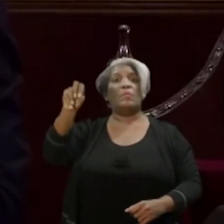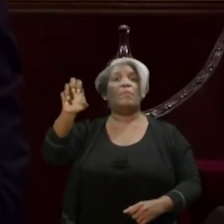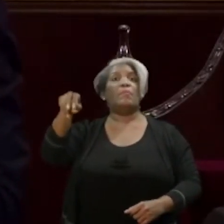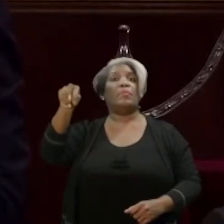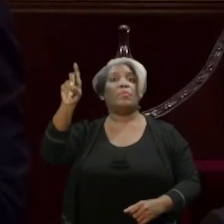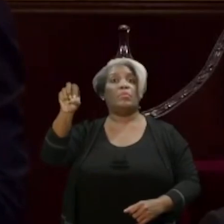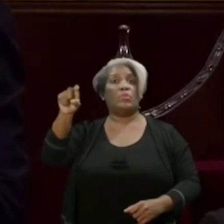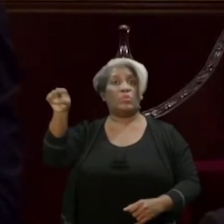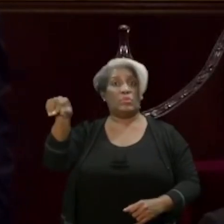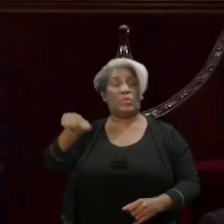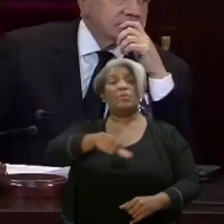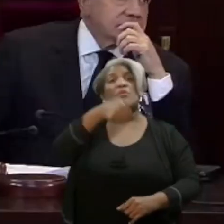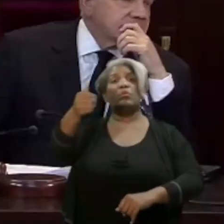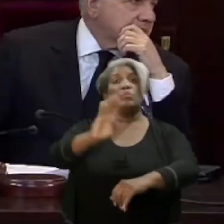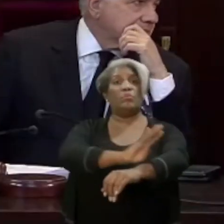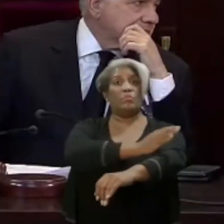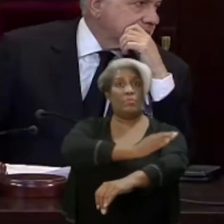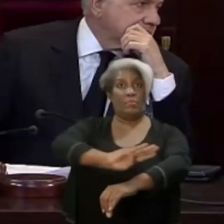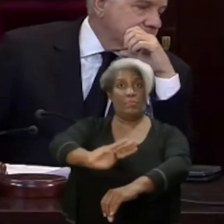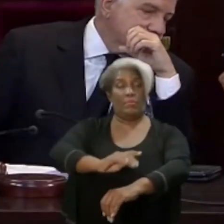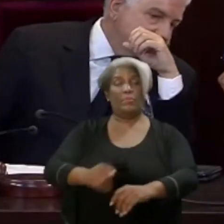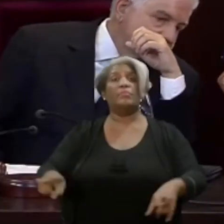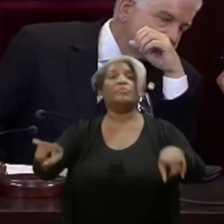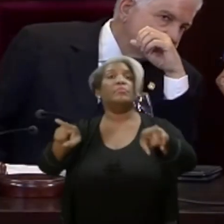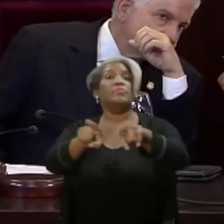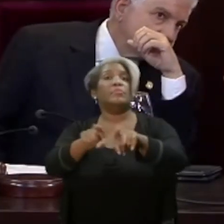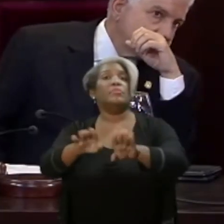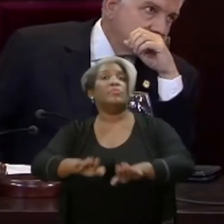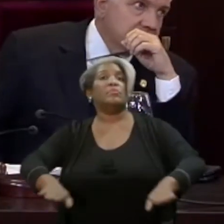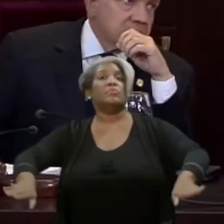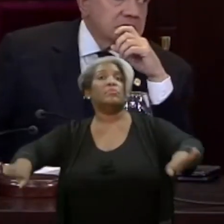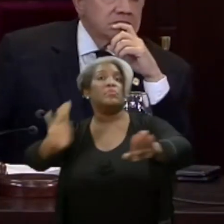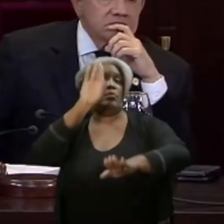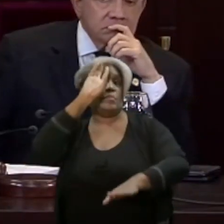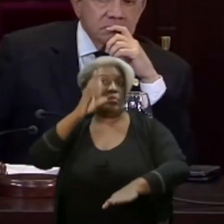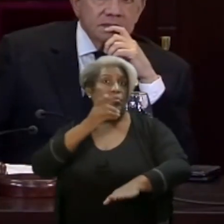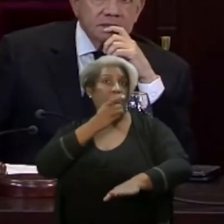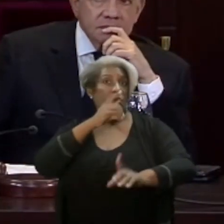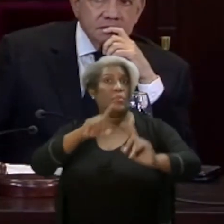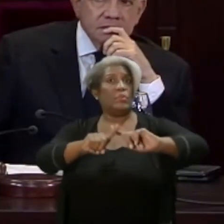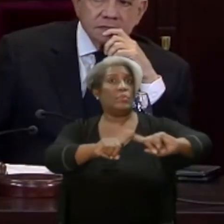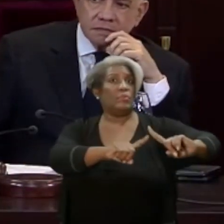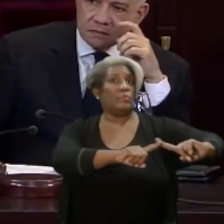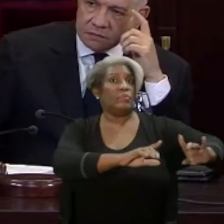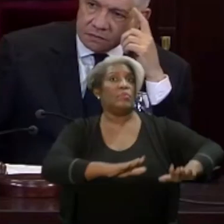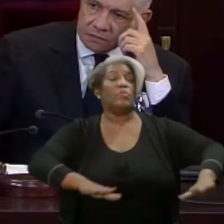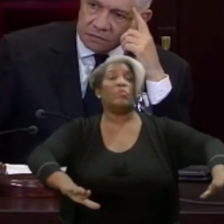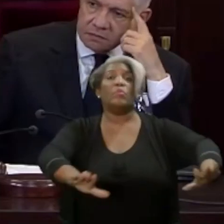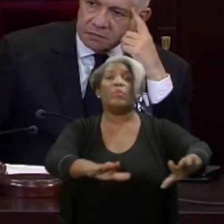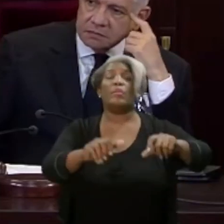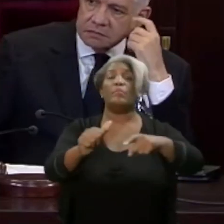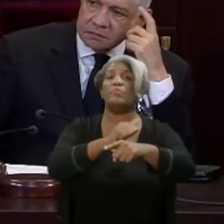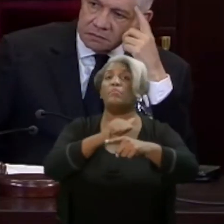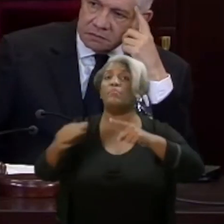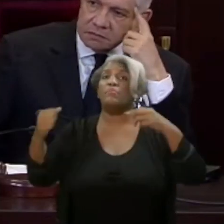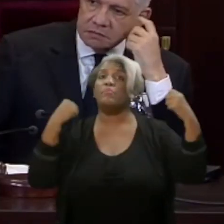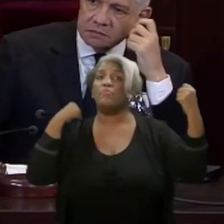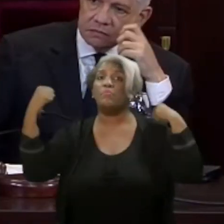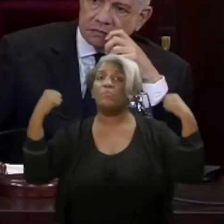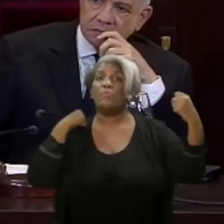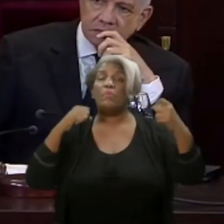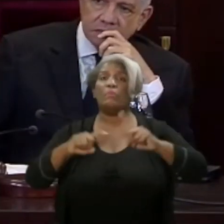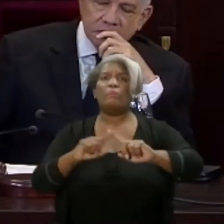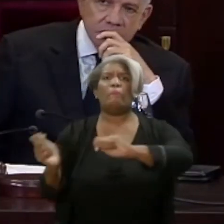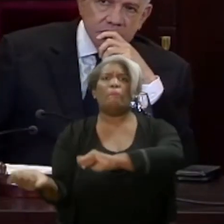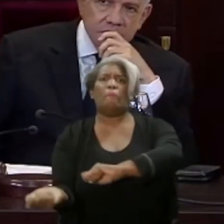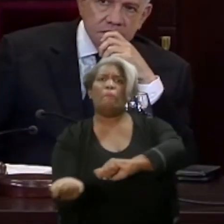Barahona. Así también se hizo en todas las regiones del país con otros polideportivos, estadios de béisbol, softball y